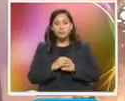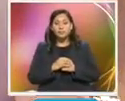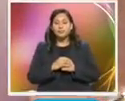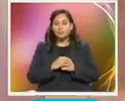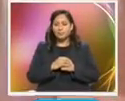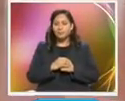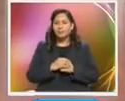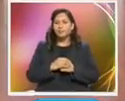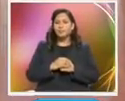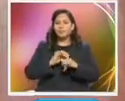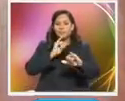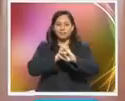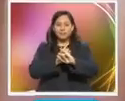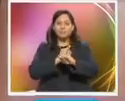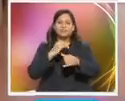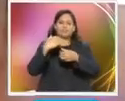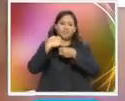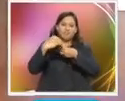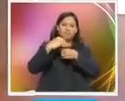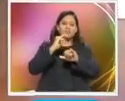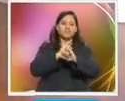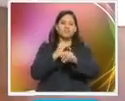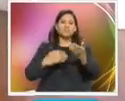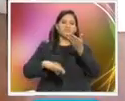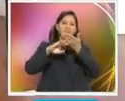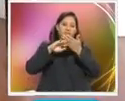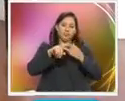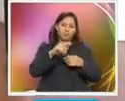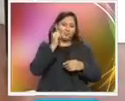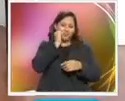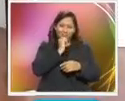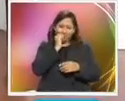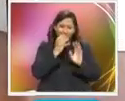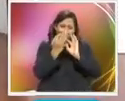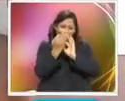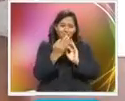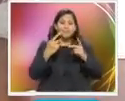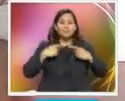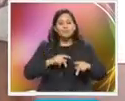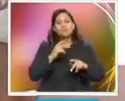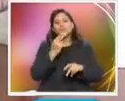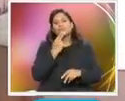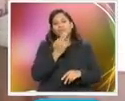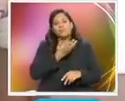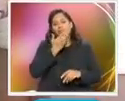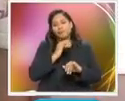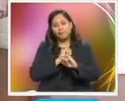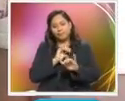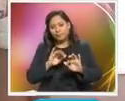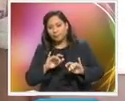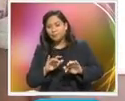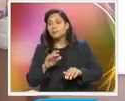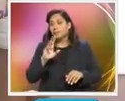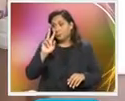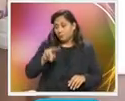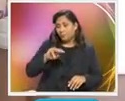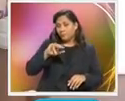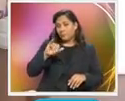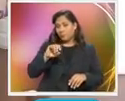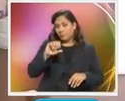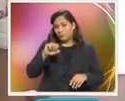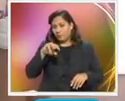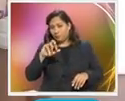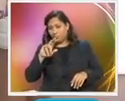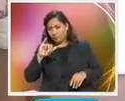Así es, el ciberacoso, bueno, pues es una situación a la que nos enfrentamos todas aquellas personas que navegamos en la red, ¿no? José María Serralde, buenos